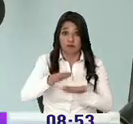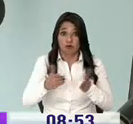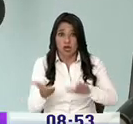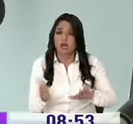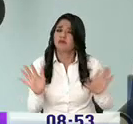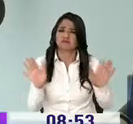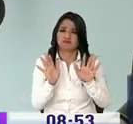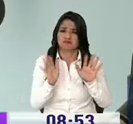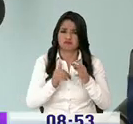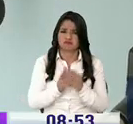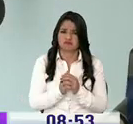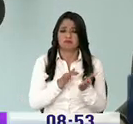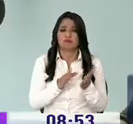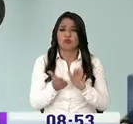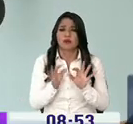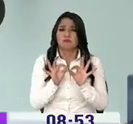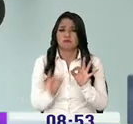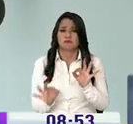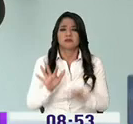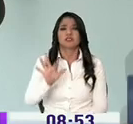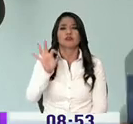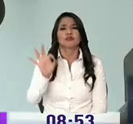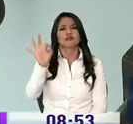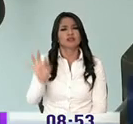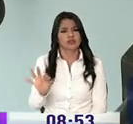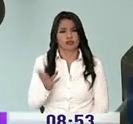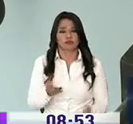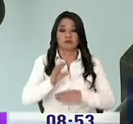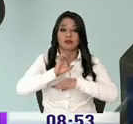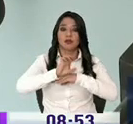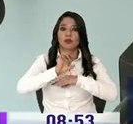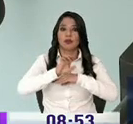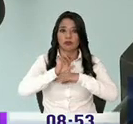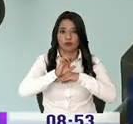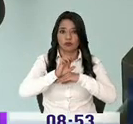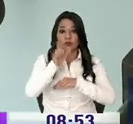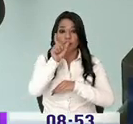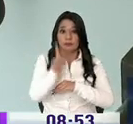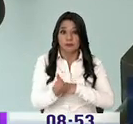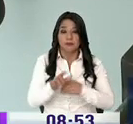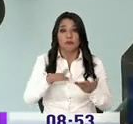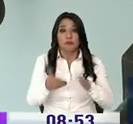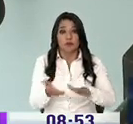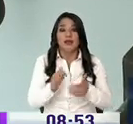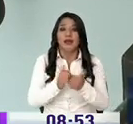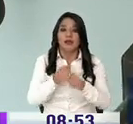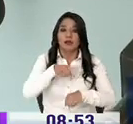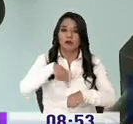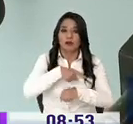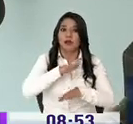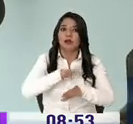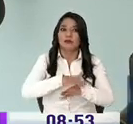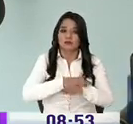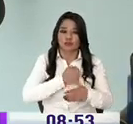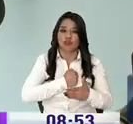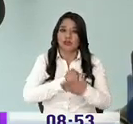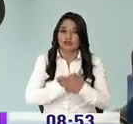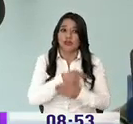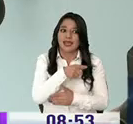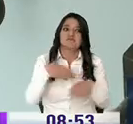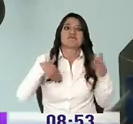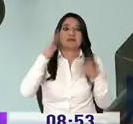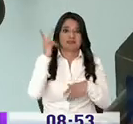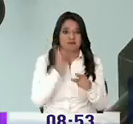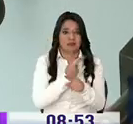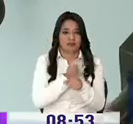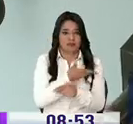aparentemente la mortalidad es menor del 5%. En Ecuador, una persona fallece cada hora por enfermedades relacionadas al corazón,